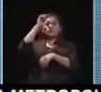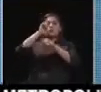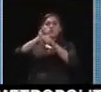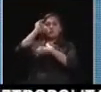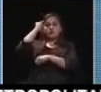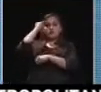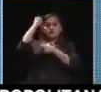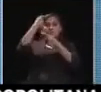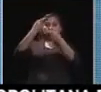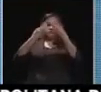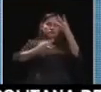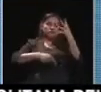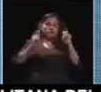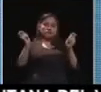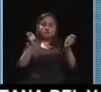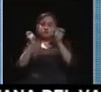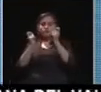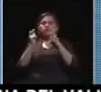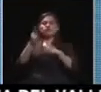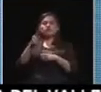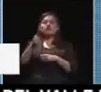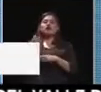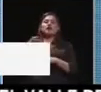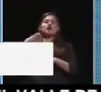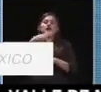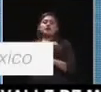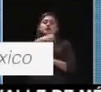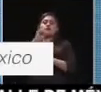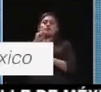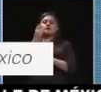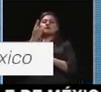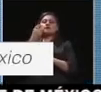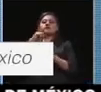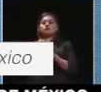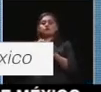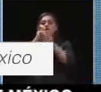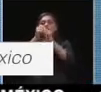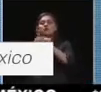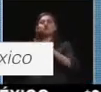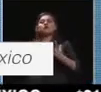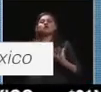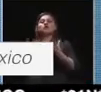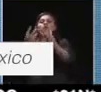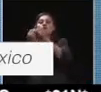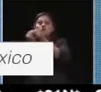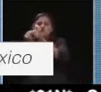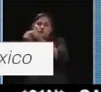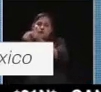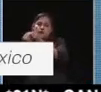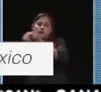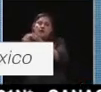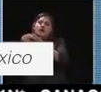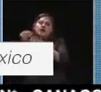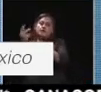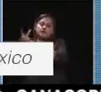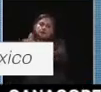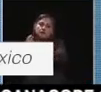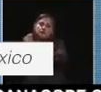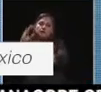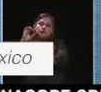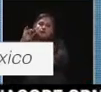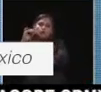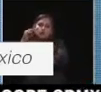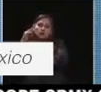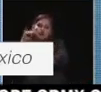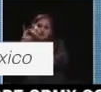Vamos a transformar TV Capital 21 en conjunto con el canal del Congreso y Radio de la Ciudad de